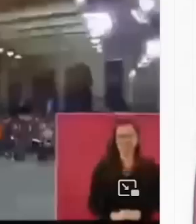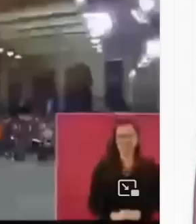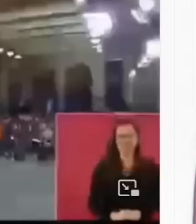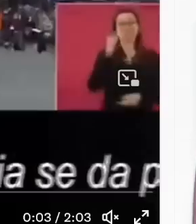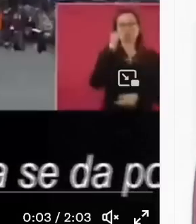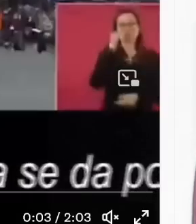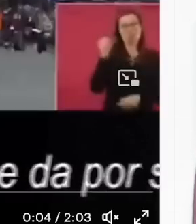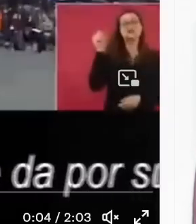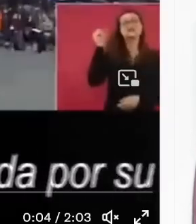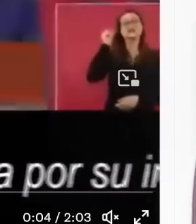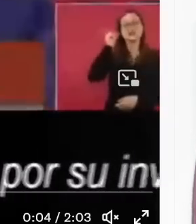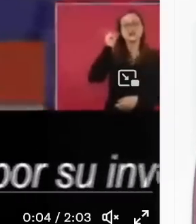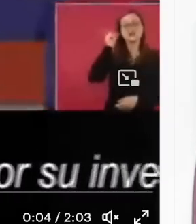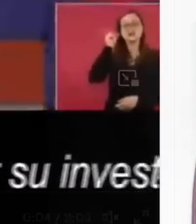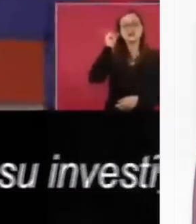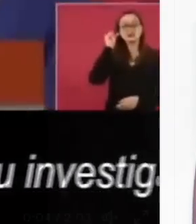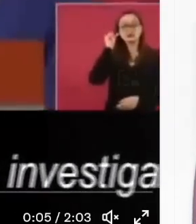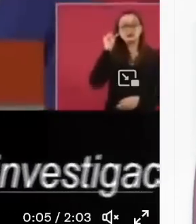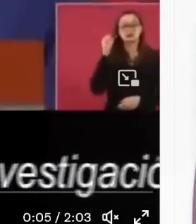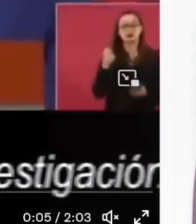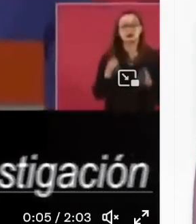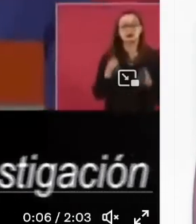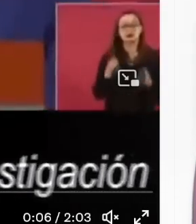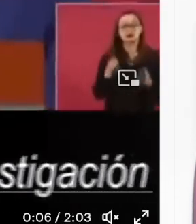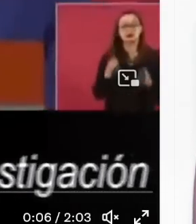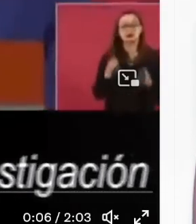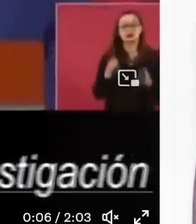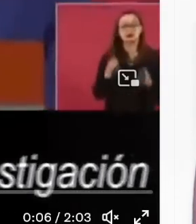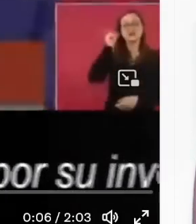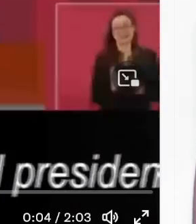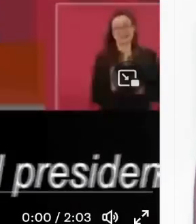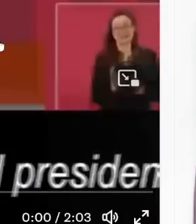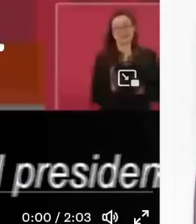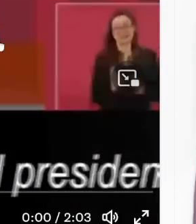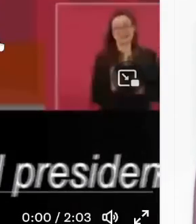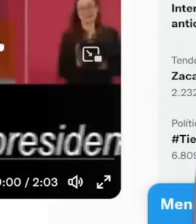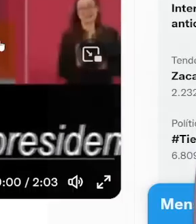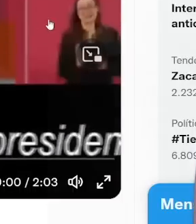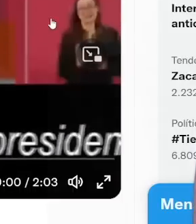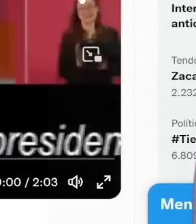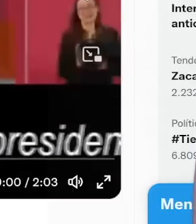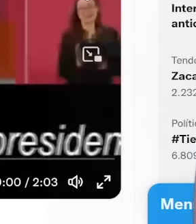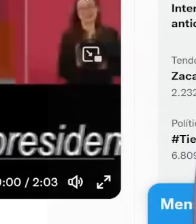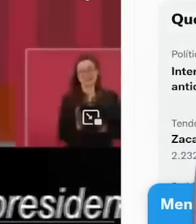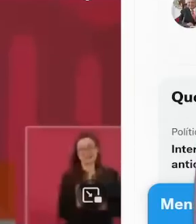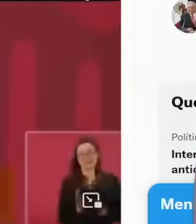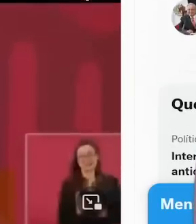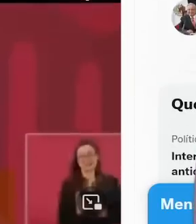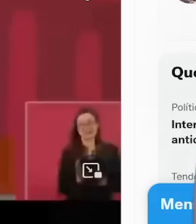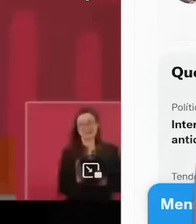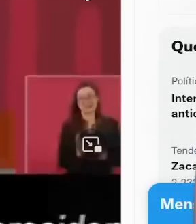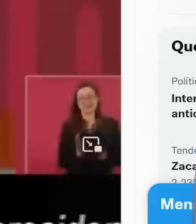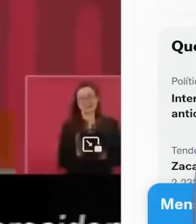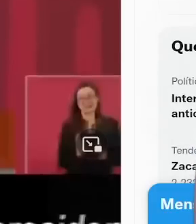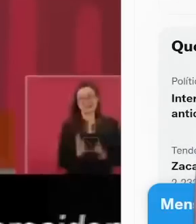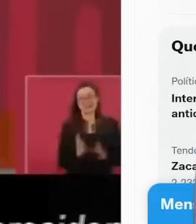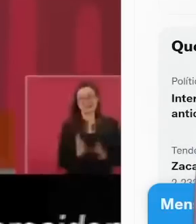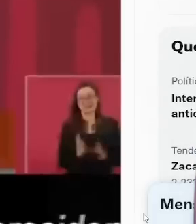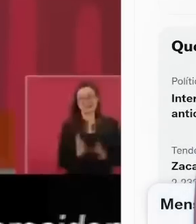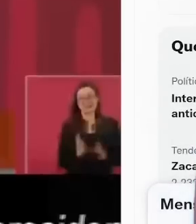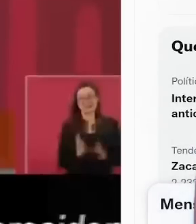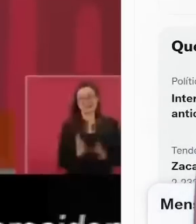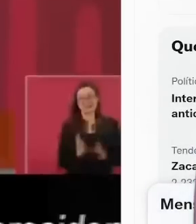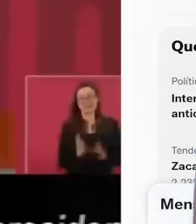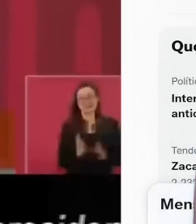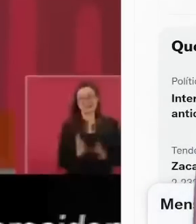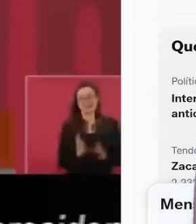lo que comentó el presidente López Obrador al respecto de defender, de creer en Encinas. Me gustaría que me den su opinión aquí en la caja de